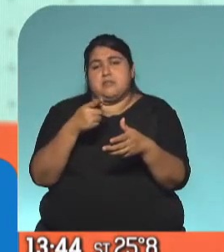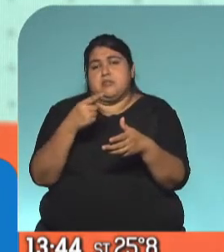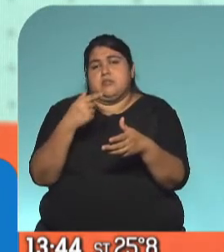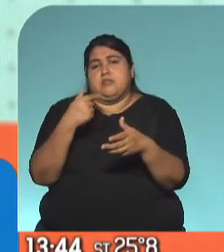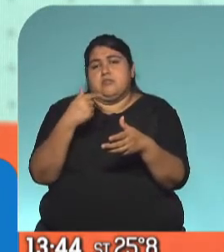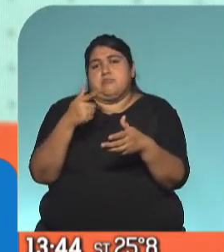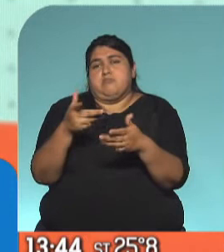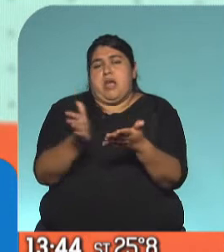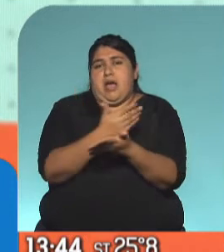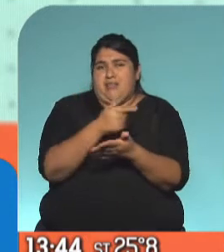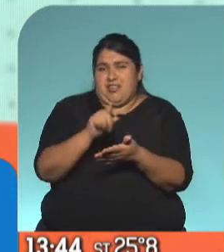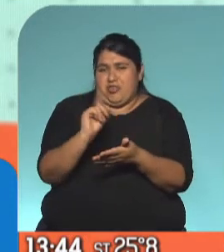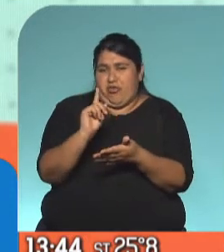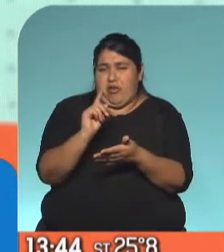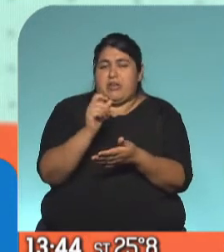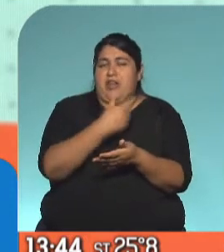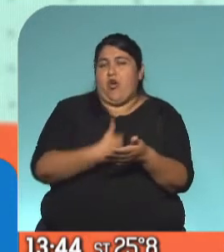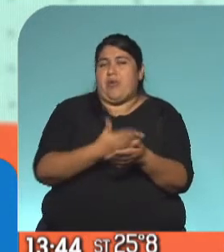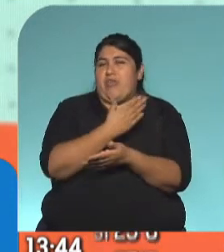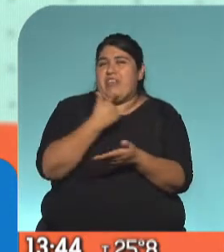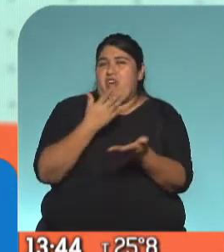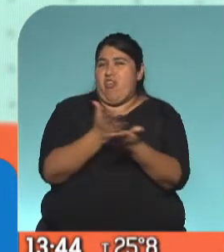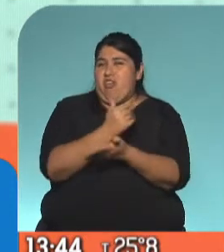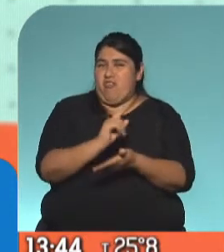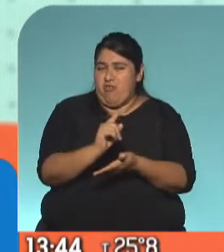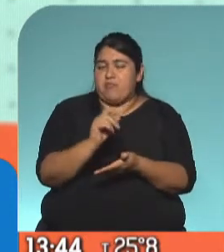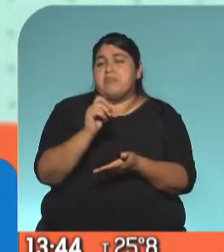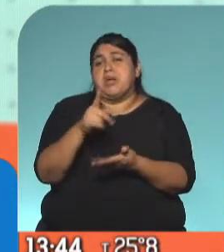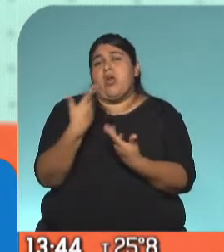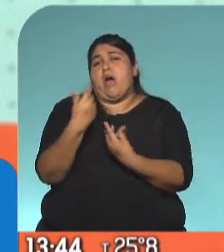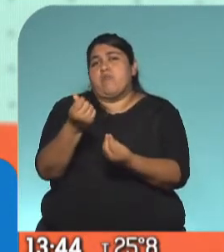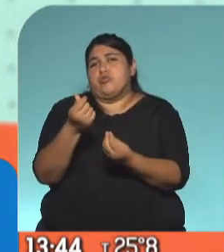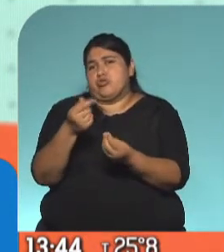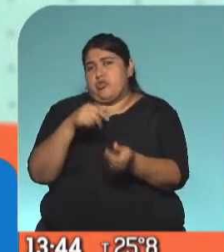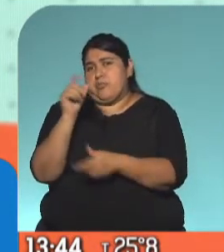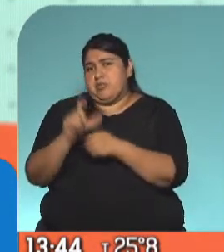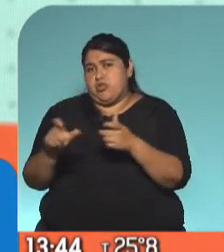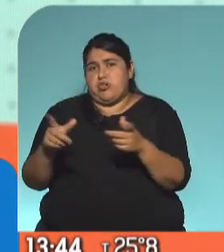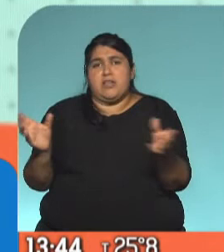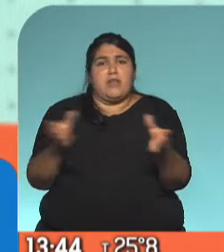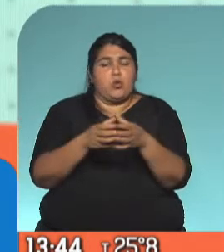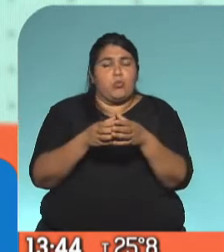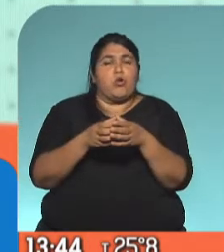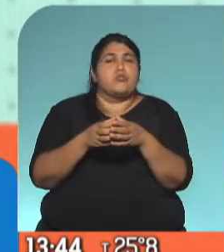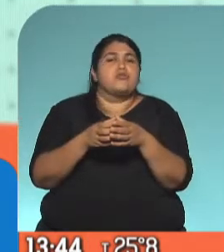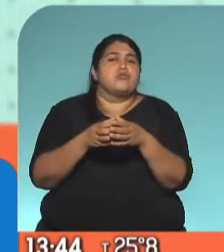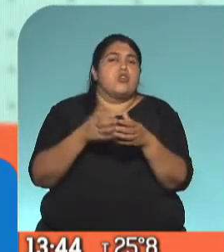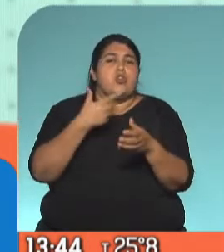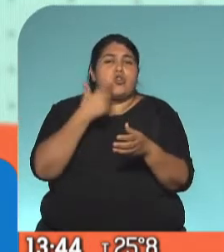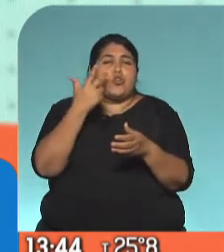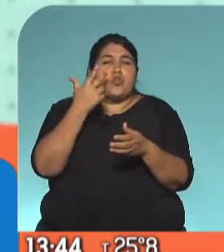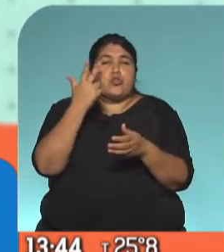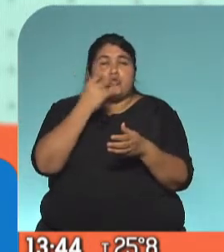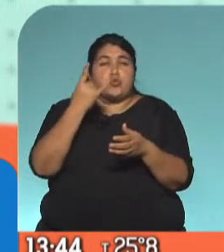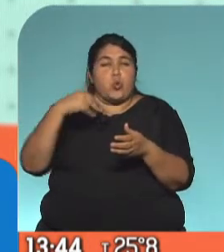los que desplazaron al gobierno anterior, pero a esta altura ya con apoyo popular, inclusive de sectores sunitas, y a los cuales